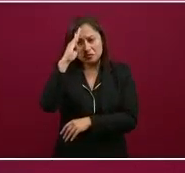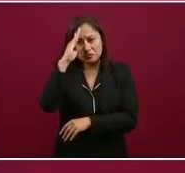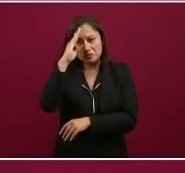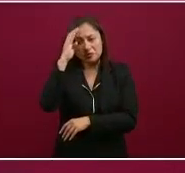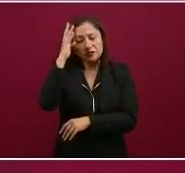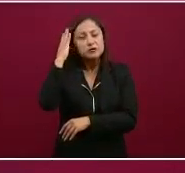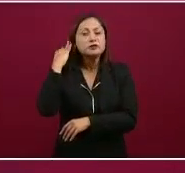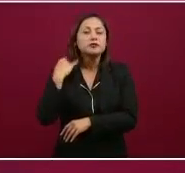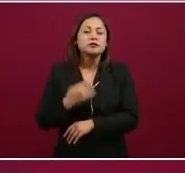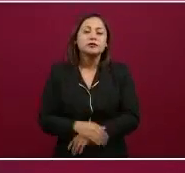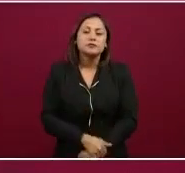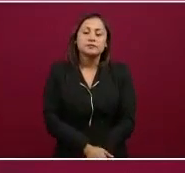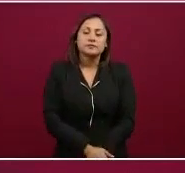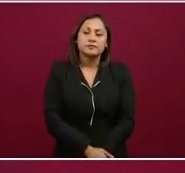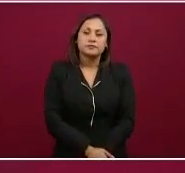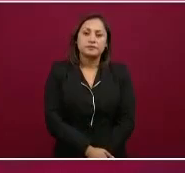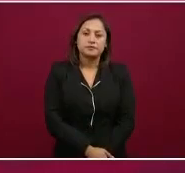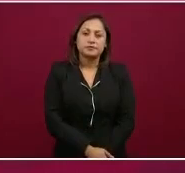de